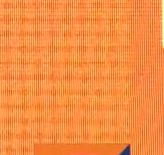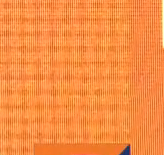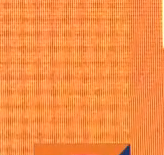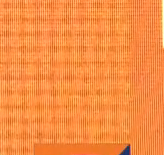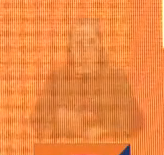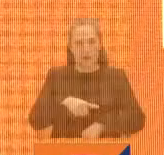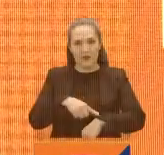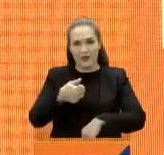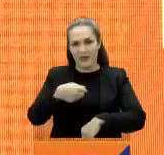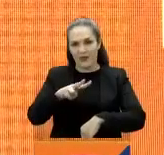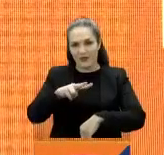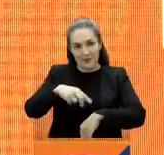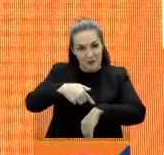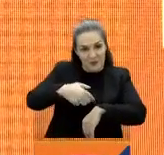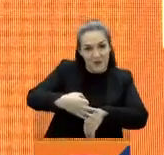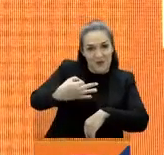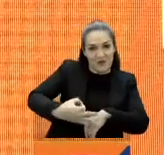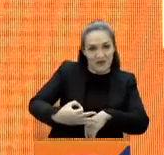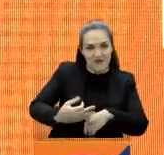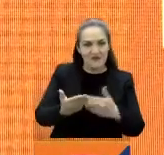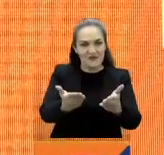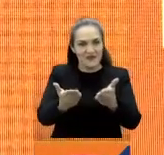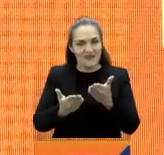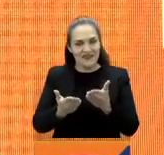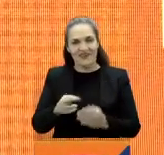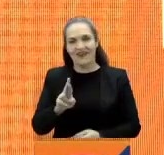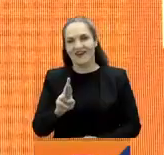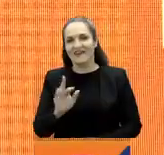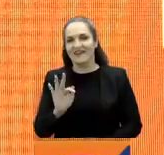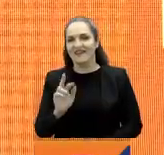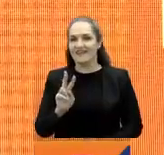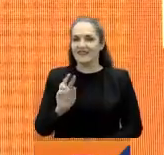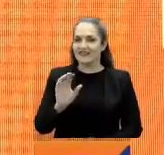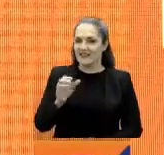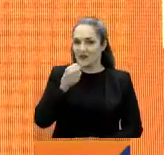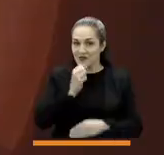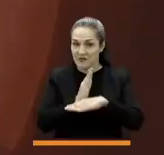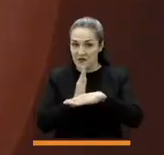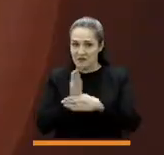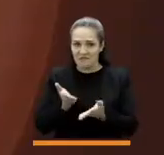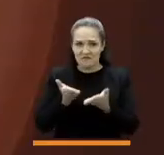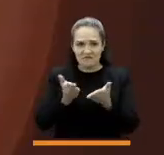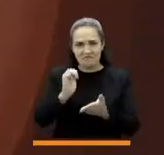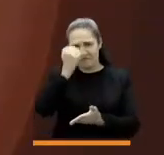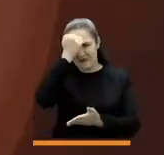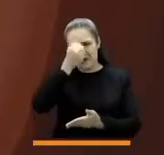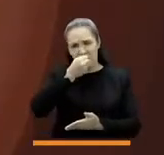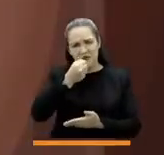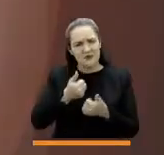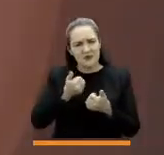Dos en punto, bienvenidos a RTVC Noticias del Mediodía. Esos son nuestros titulares.